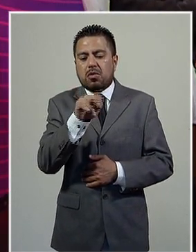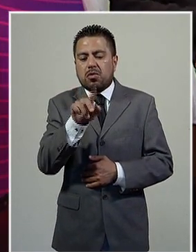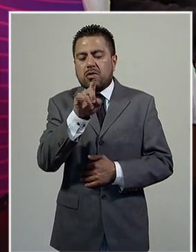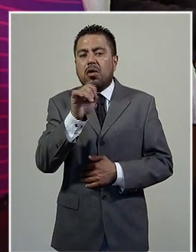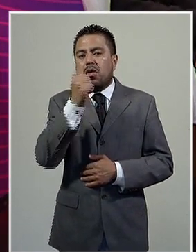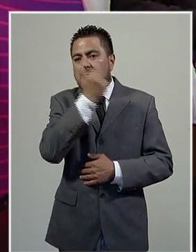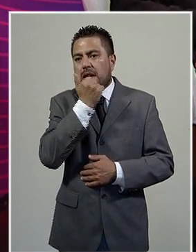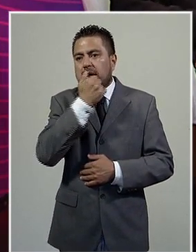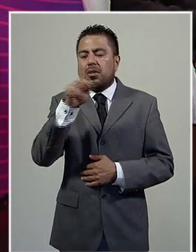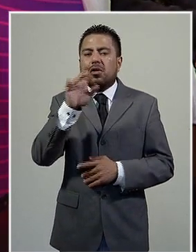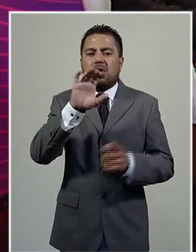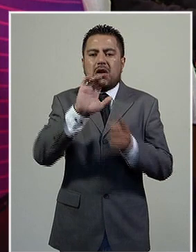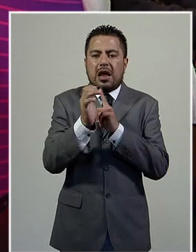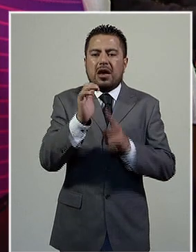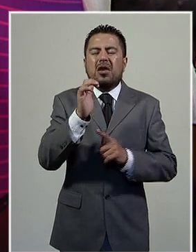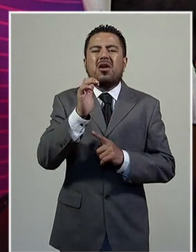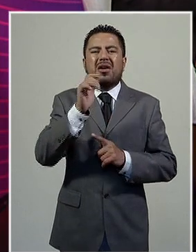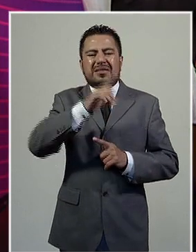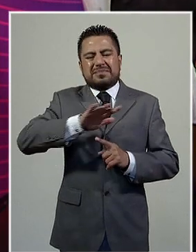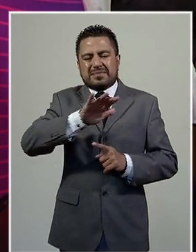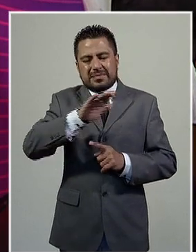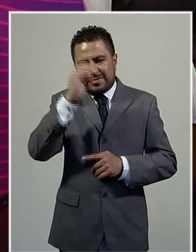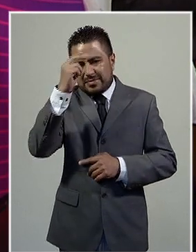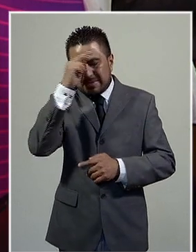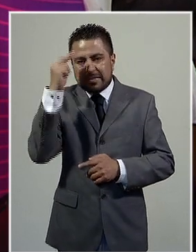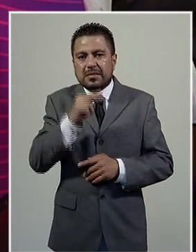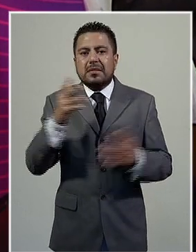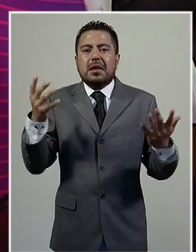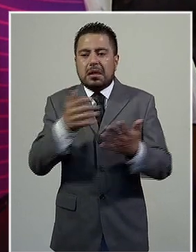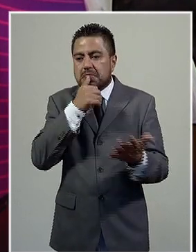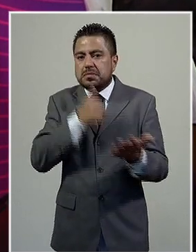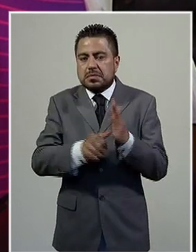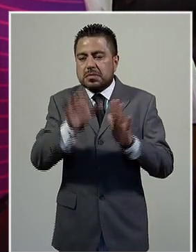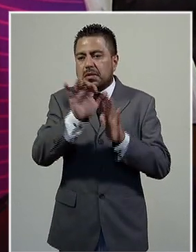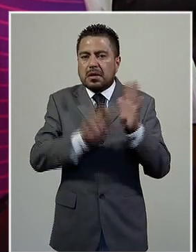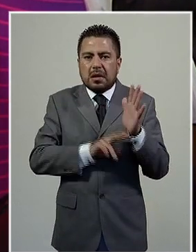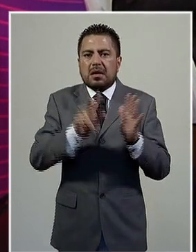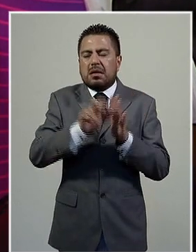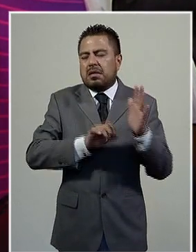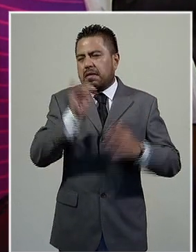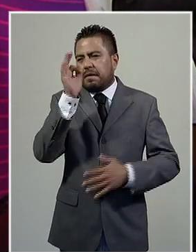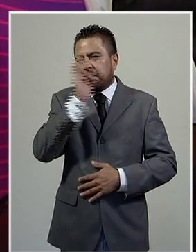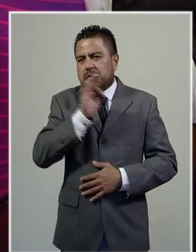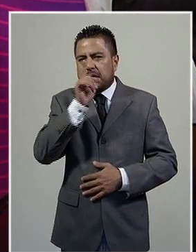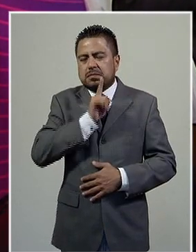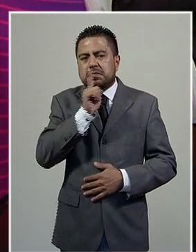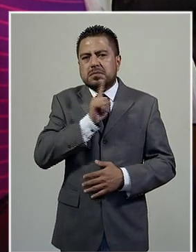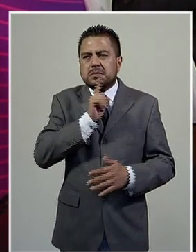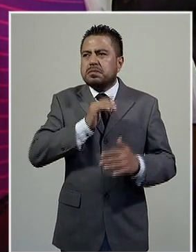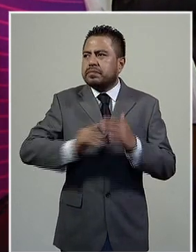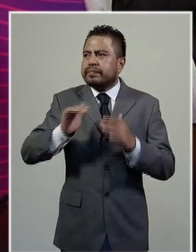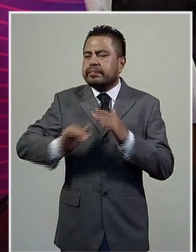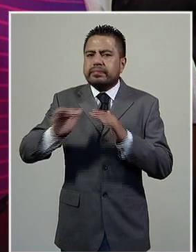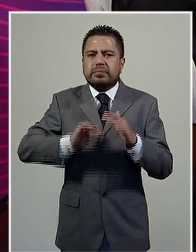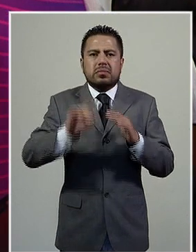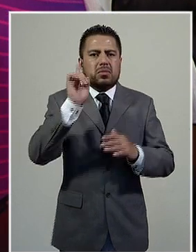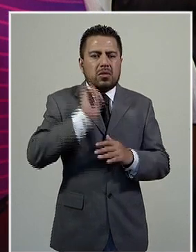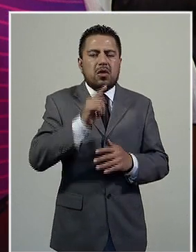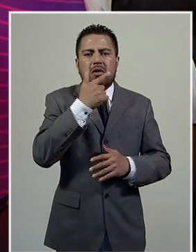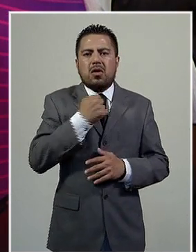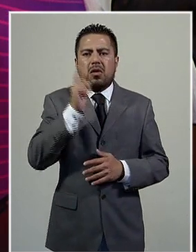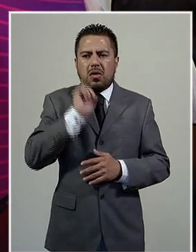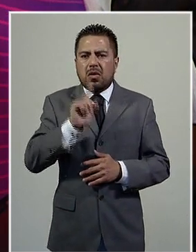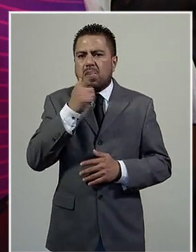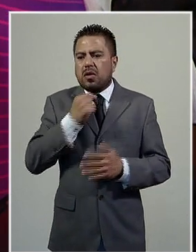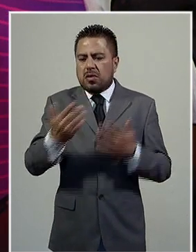estudiantes ahí en el Colegio de México. Y ahí hicieron lo mismo, mandaron currículums ficticios donde pusieron un